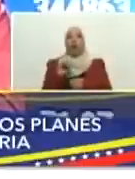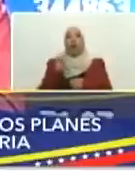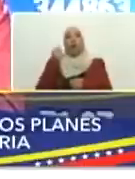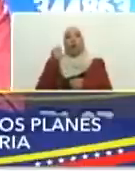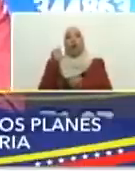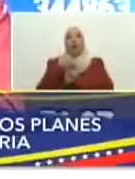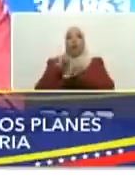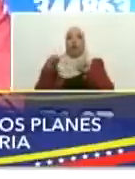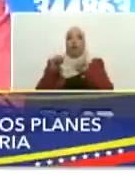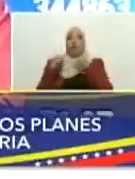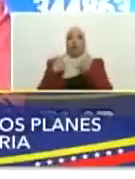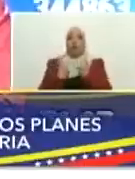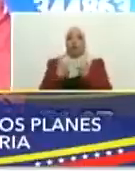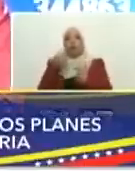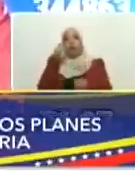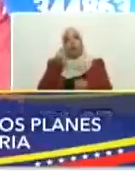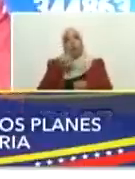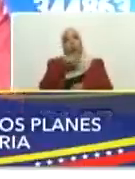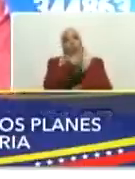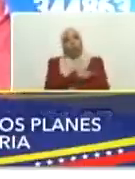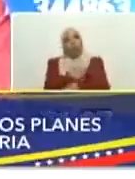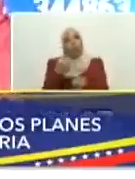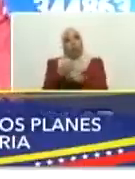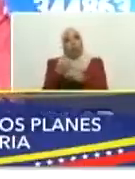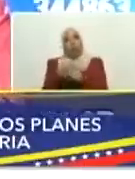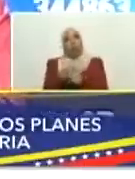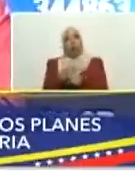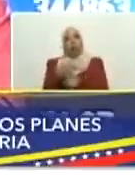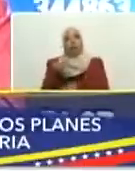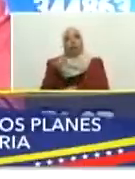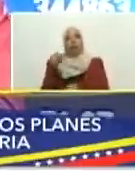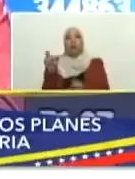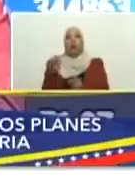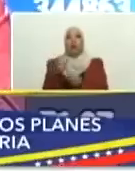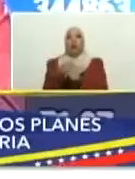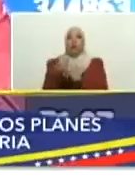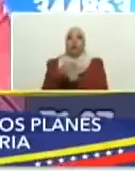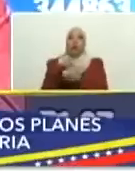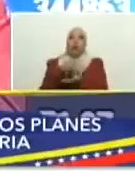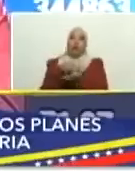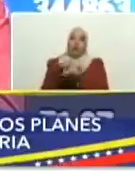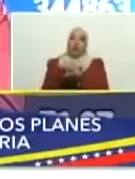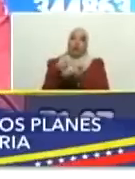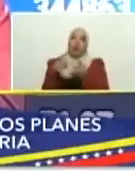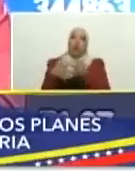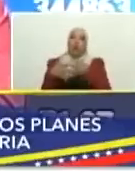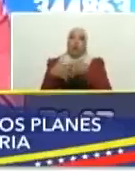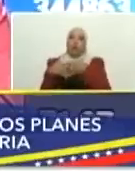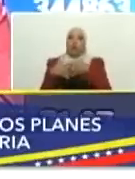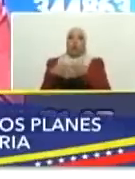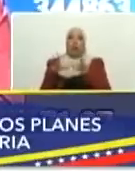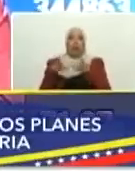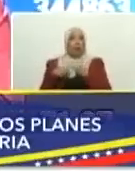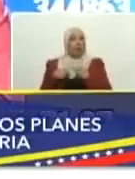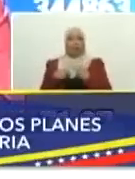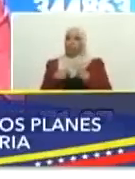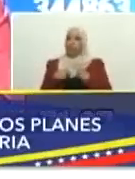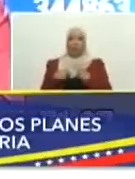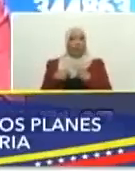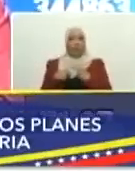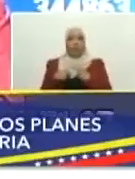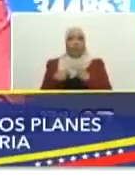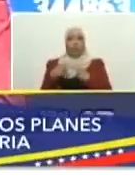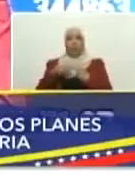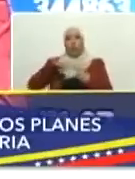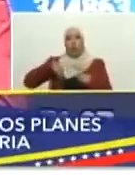va a calar con los modelos coloniales de la OFAP ni de Washington. No nos las calamos, no lo aceptamos. Vamos por